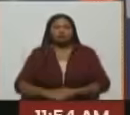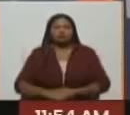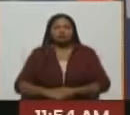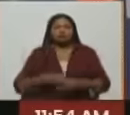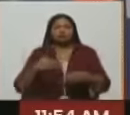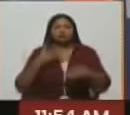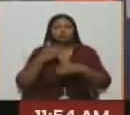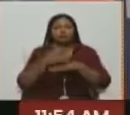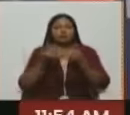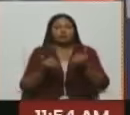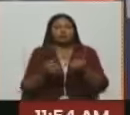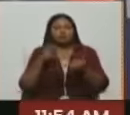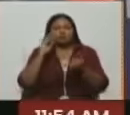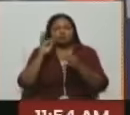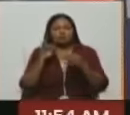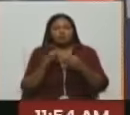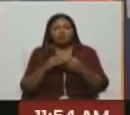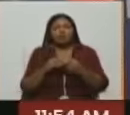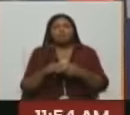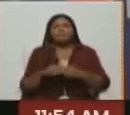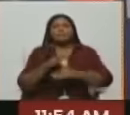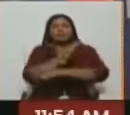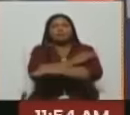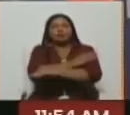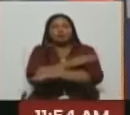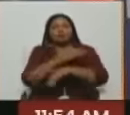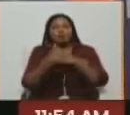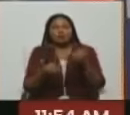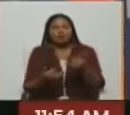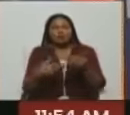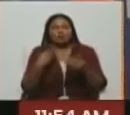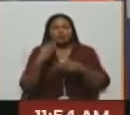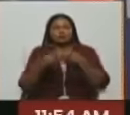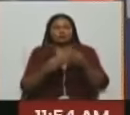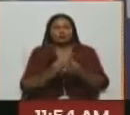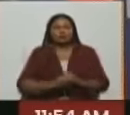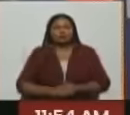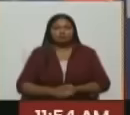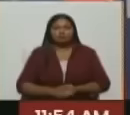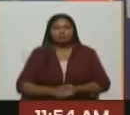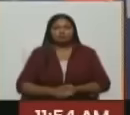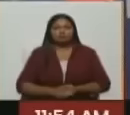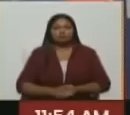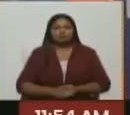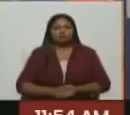los principales voceros de esa extrema derecha fascista, no es nada